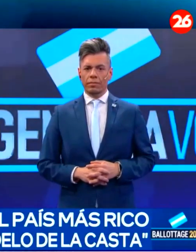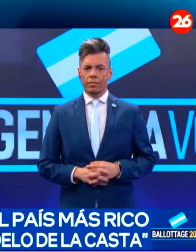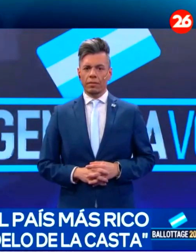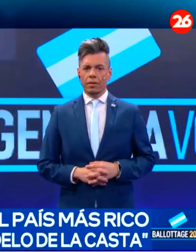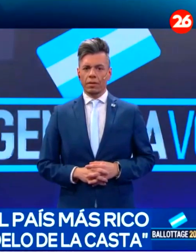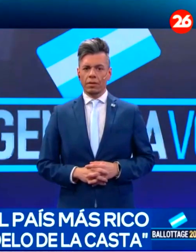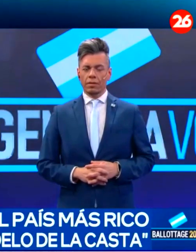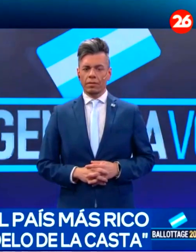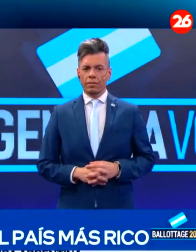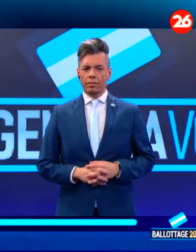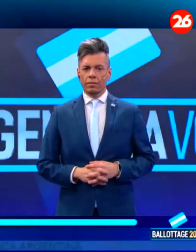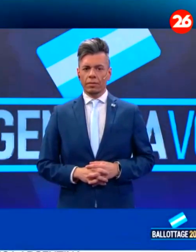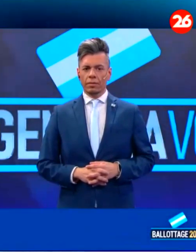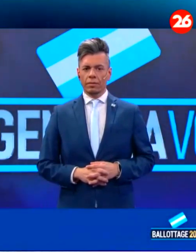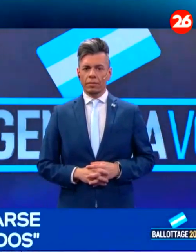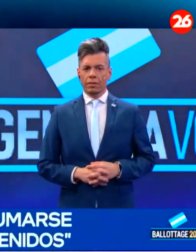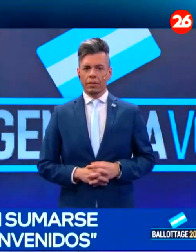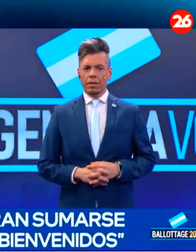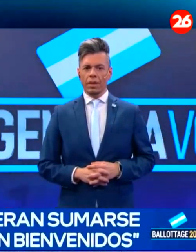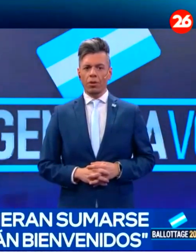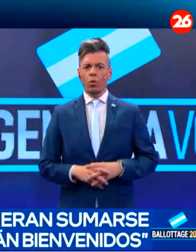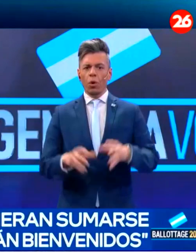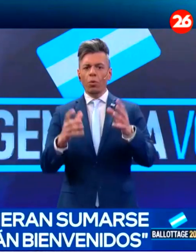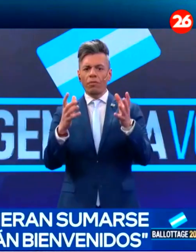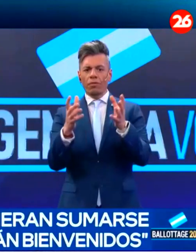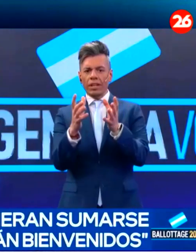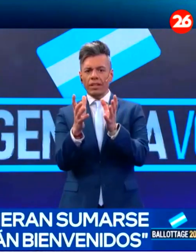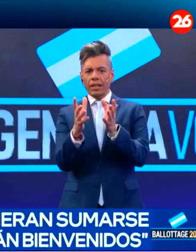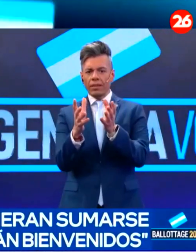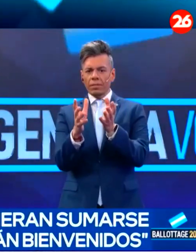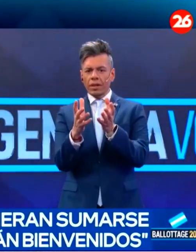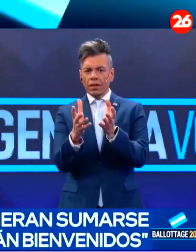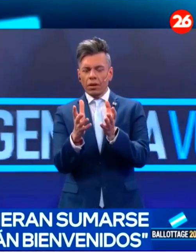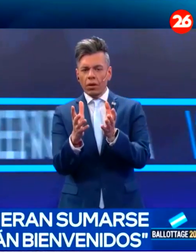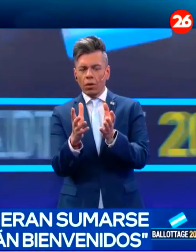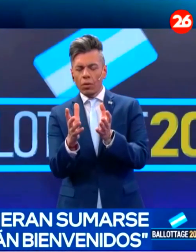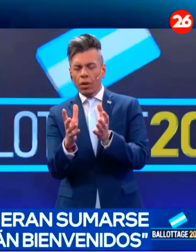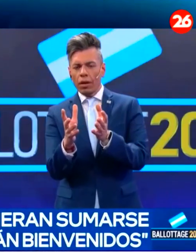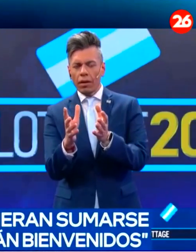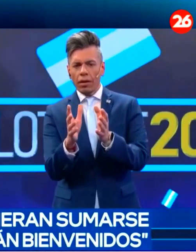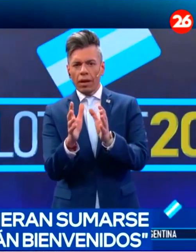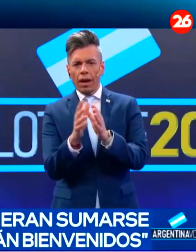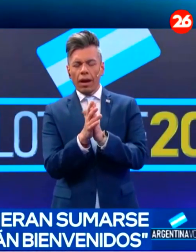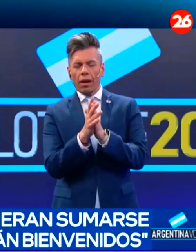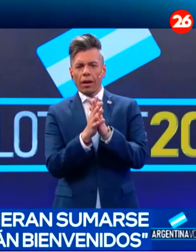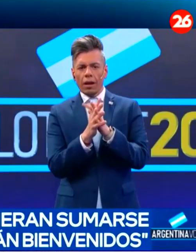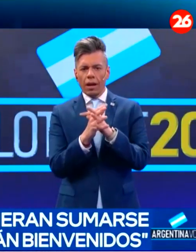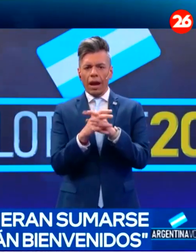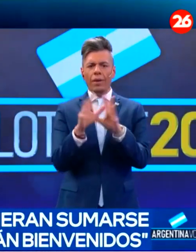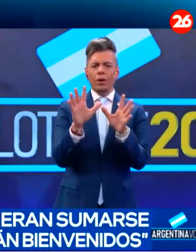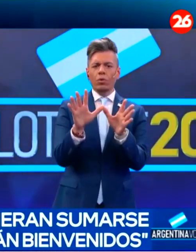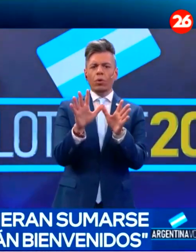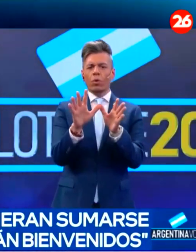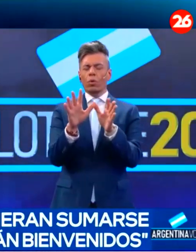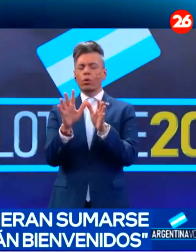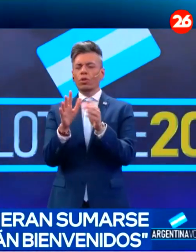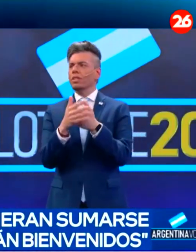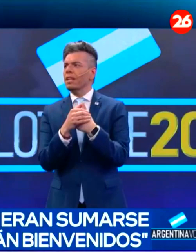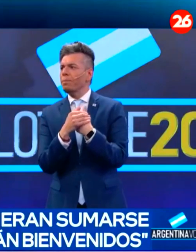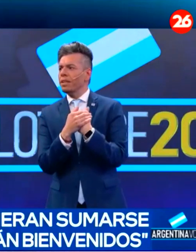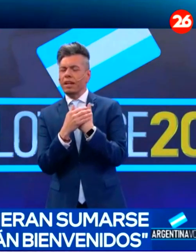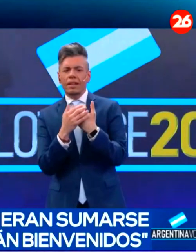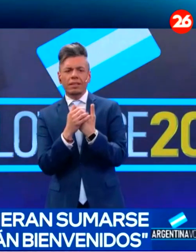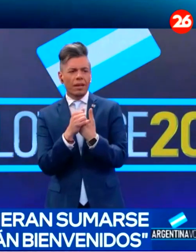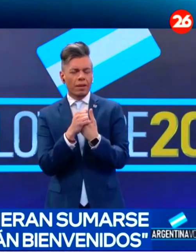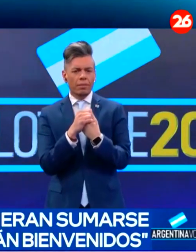fe, cero pesos. Claro, hubo enfrente... O sea, te digo, solamente 84 millones en anuncios de Facebook. A ver, encima, uno sin